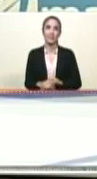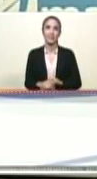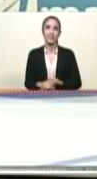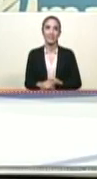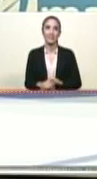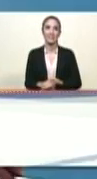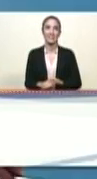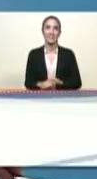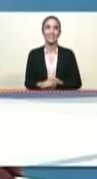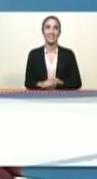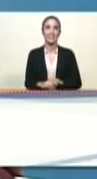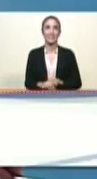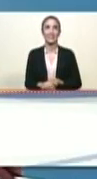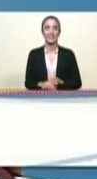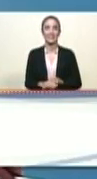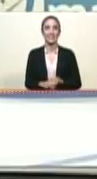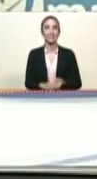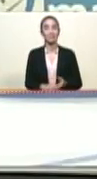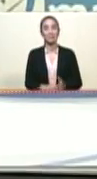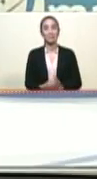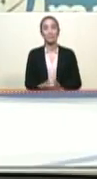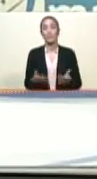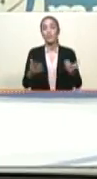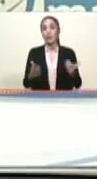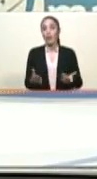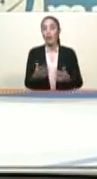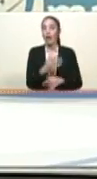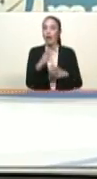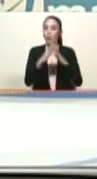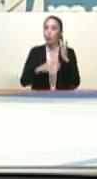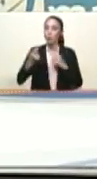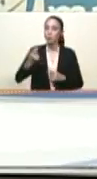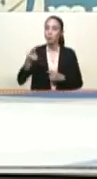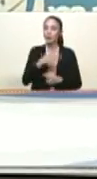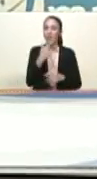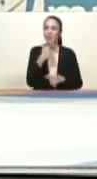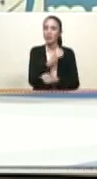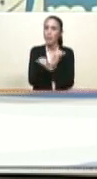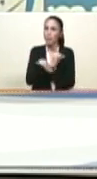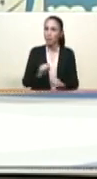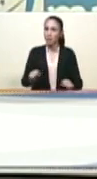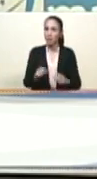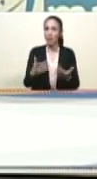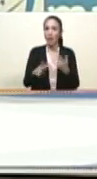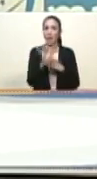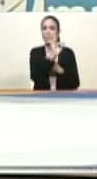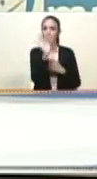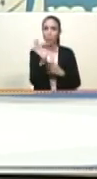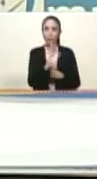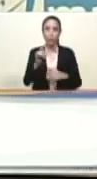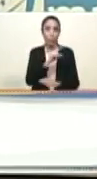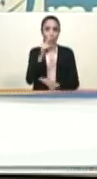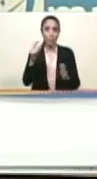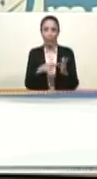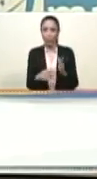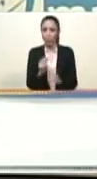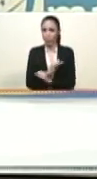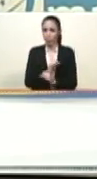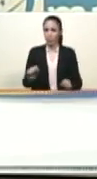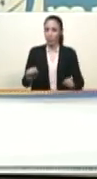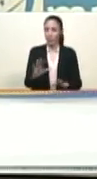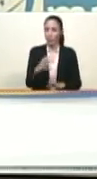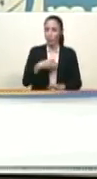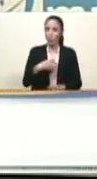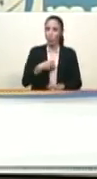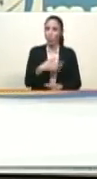mundo capitalista, que es mentira las tesis de ellos, que de que es imposible pensionar al 100%, de que no es sostenible, claro que es